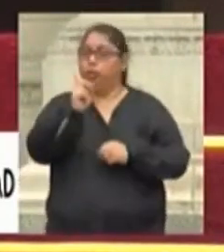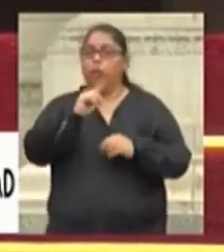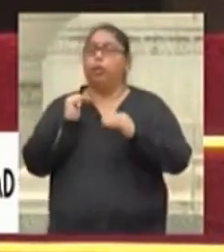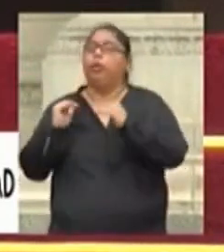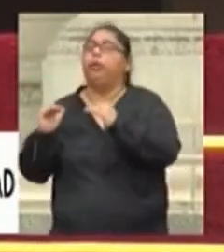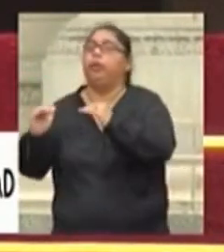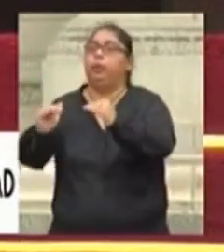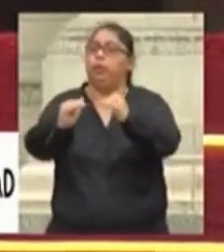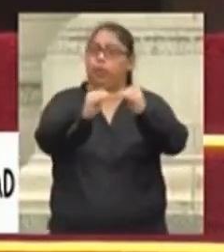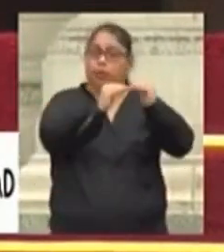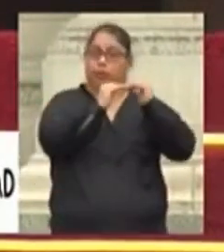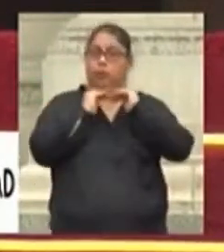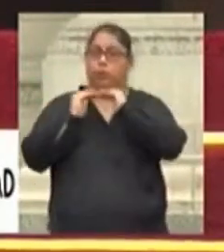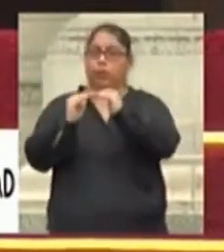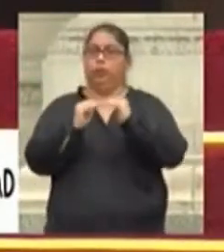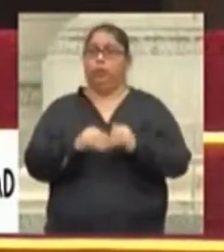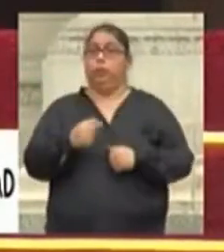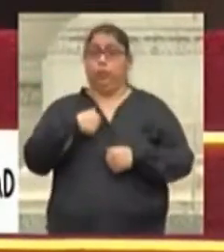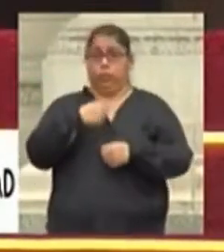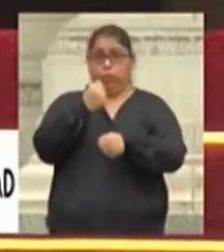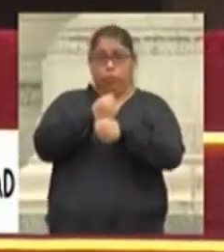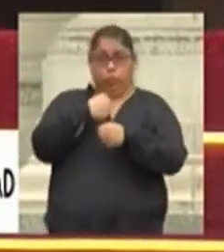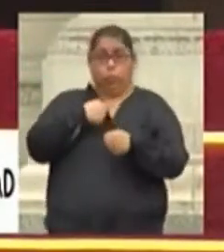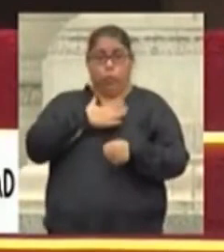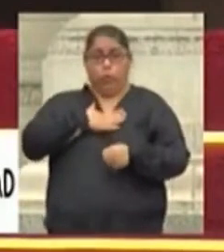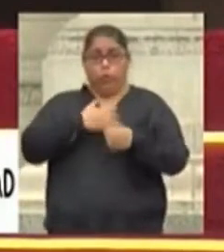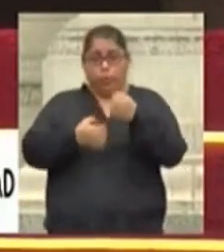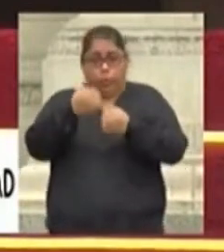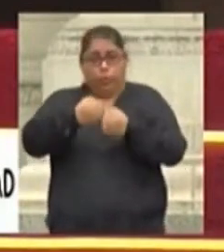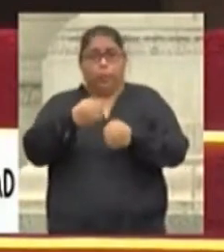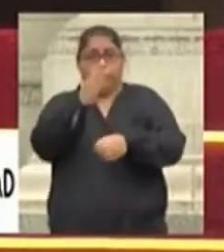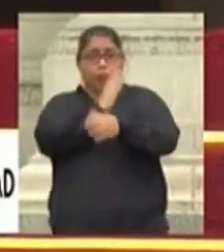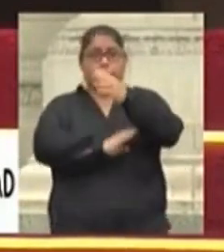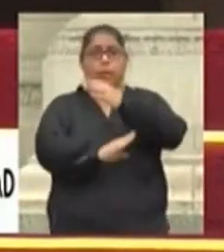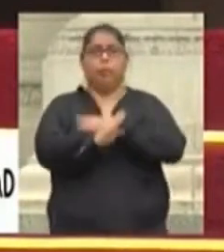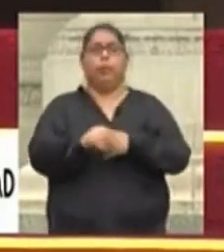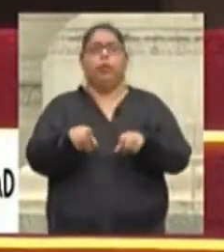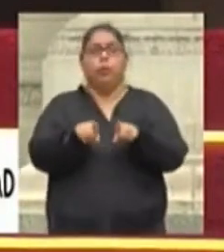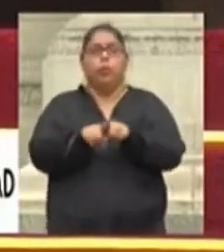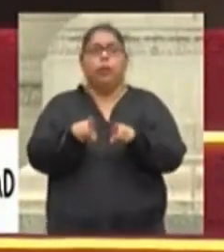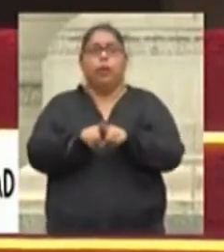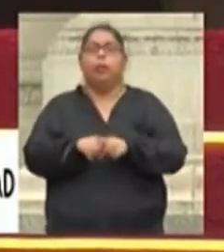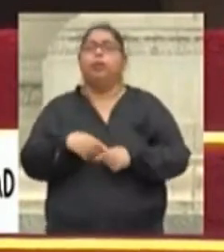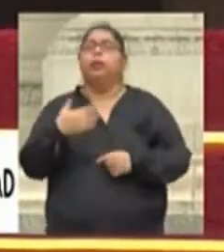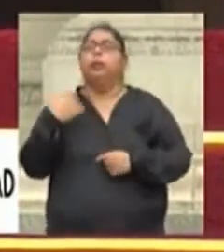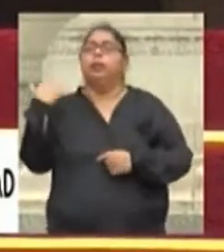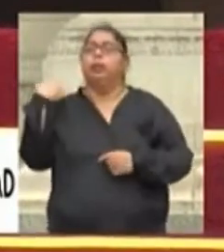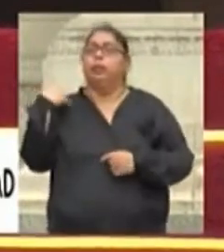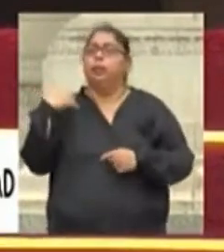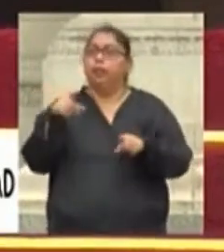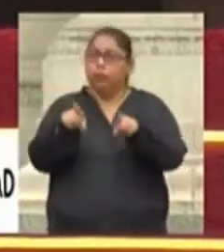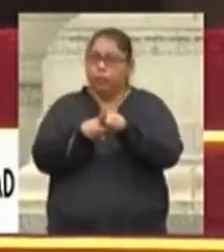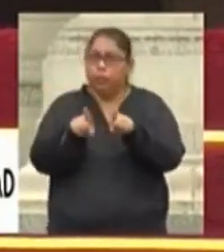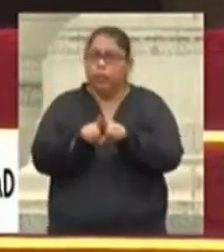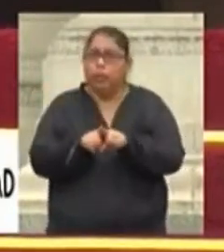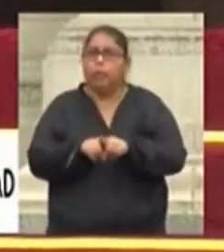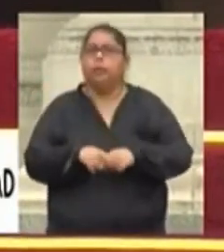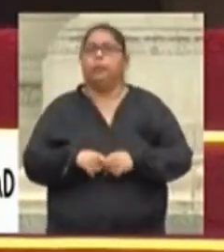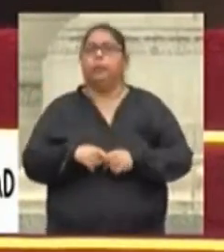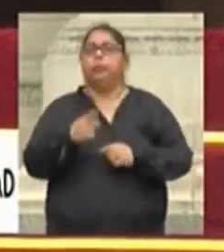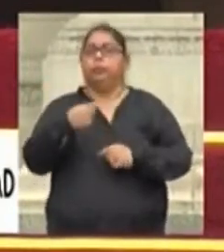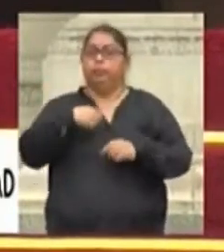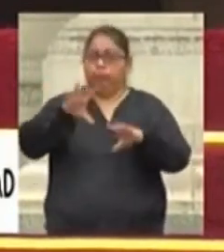tienen que tener el trato porque una cosa es tener un problema de discapacidad pero tienen ustedes toda la posibilidad